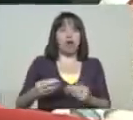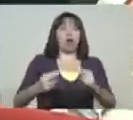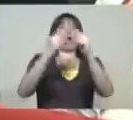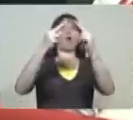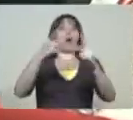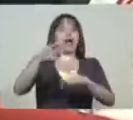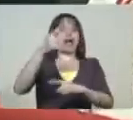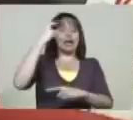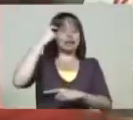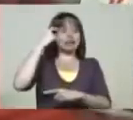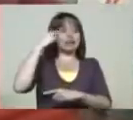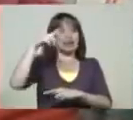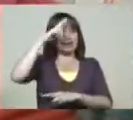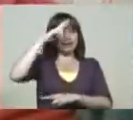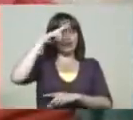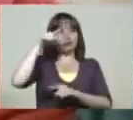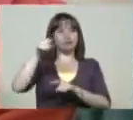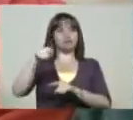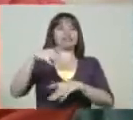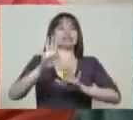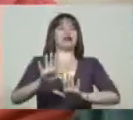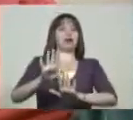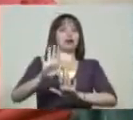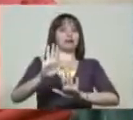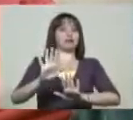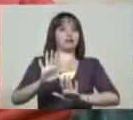mío! ¡Párate!